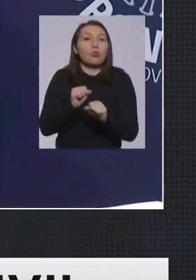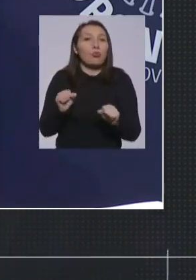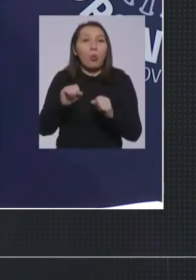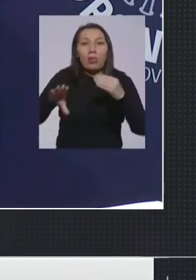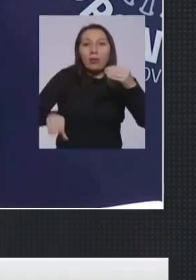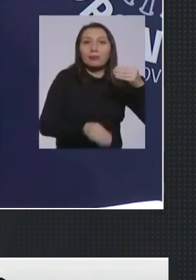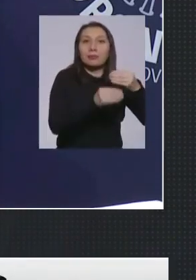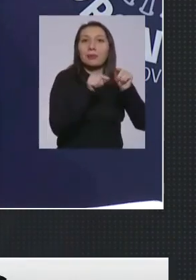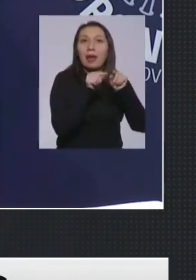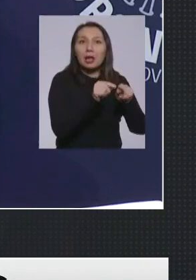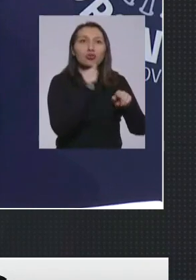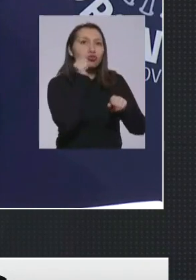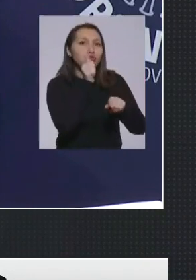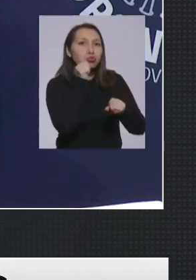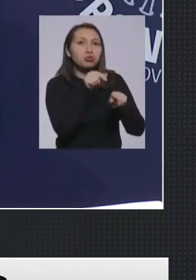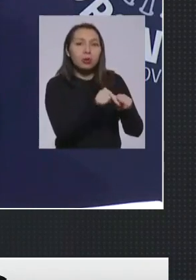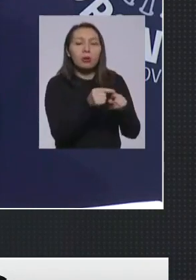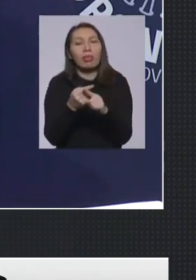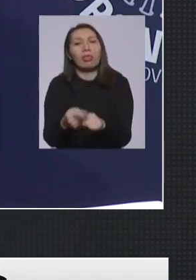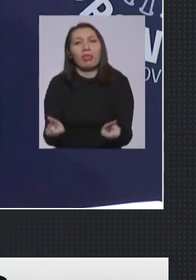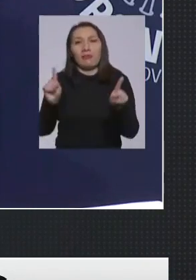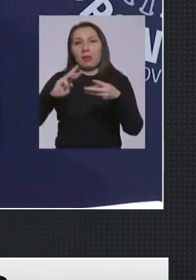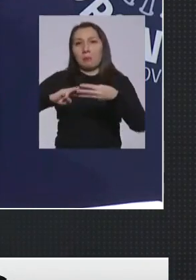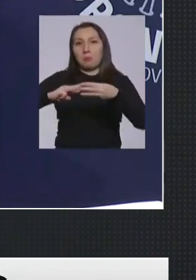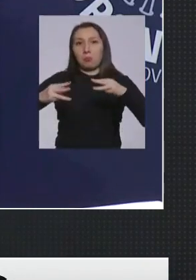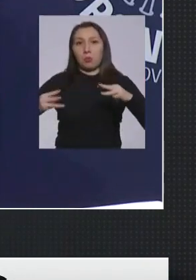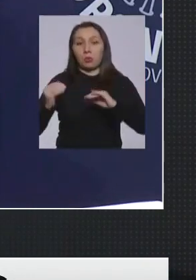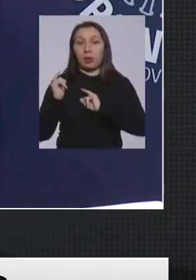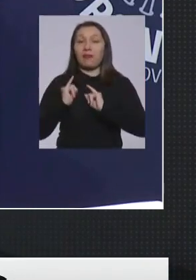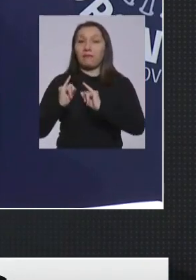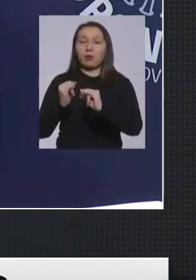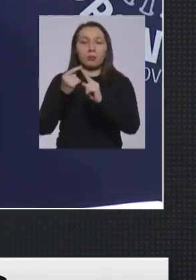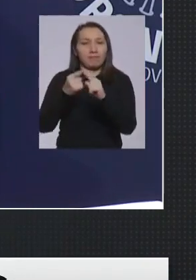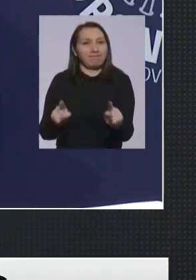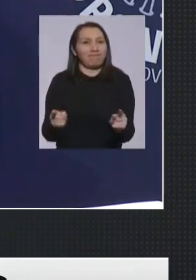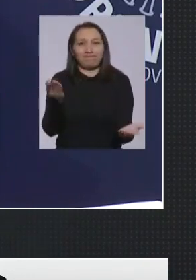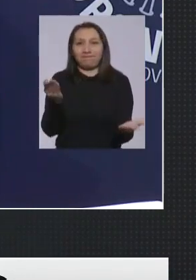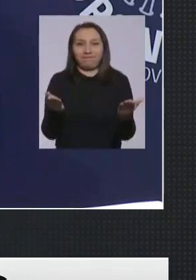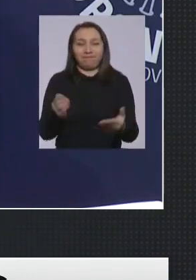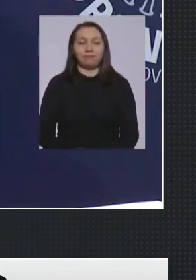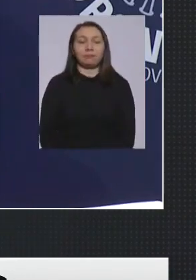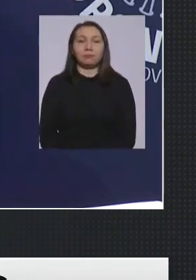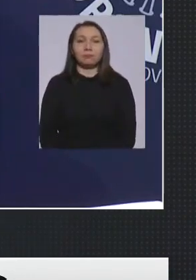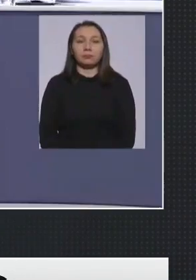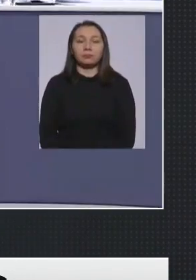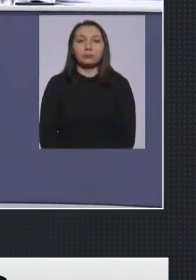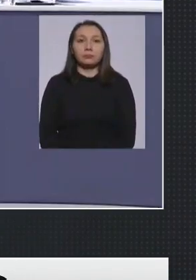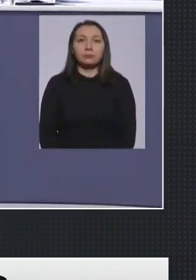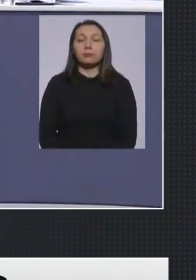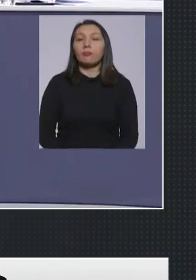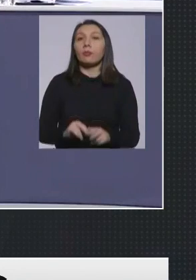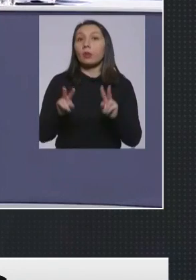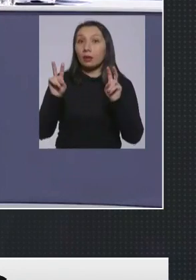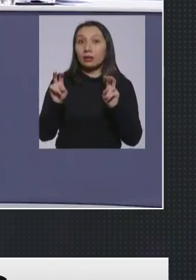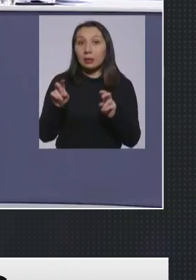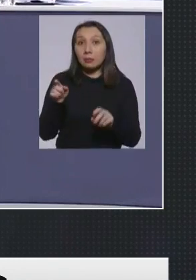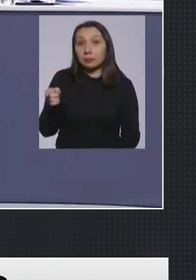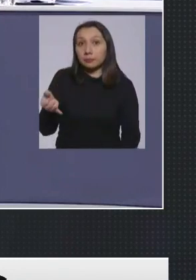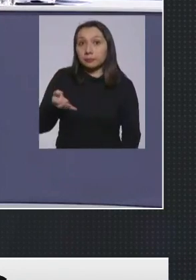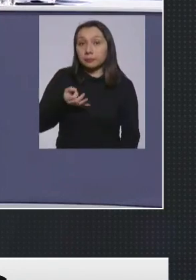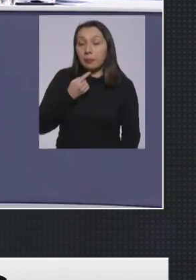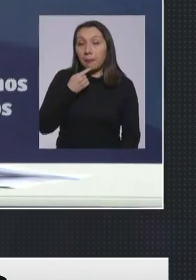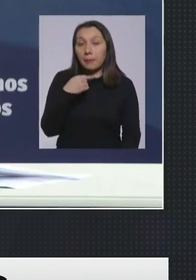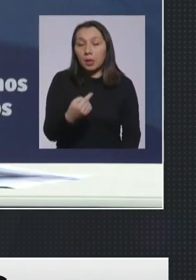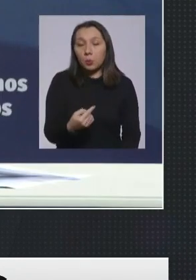pueden jugar porque son metodologías para dar la información de una manera distinta con respecto a la